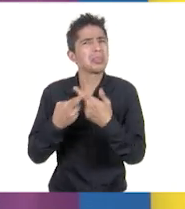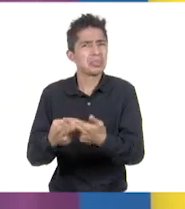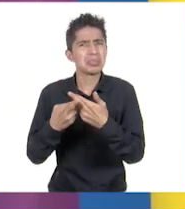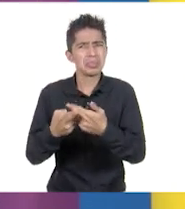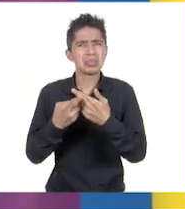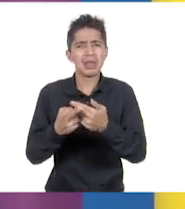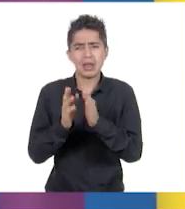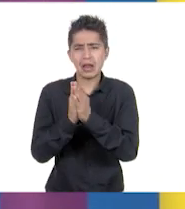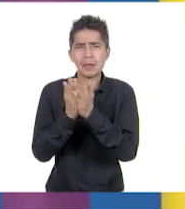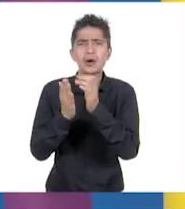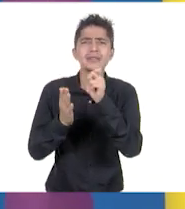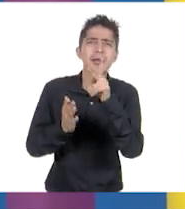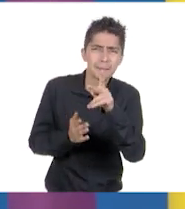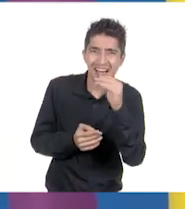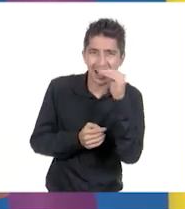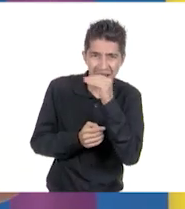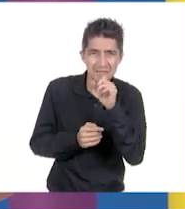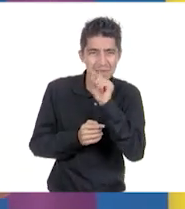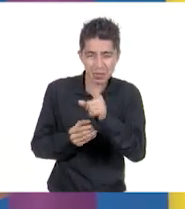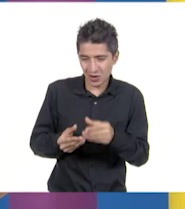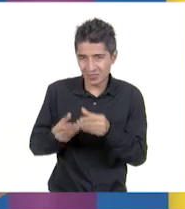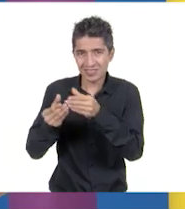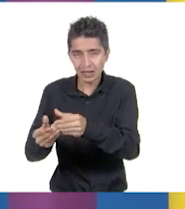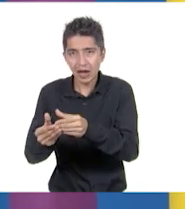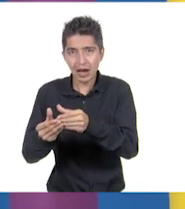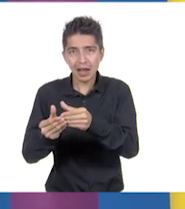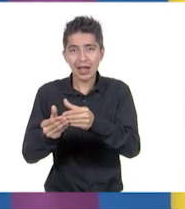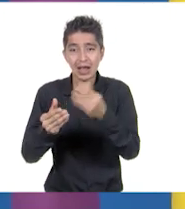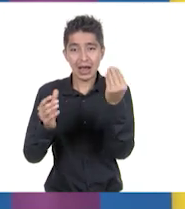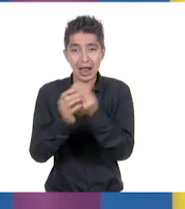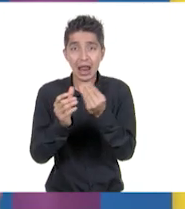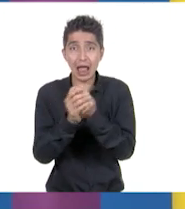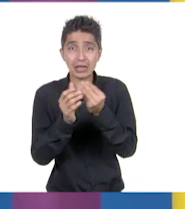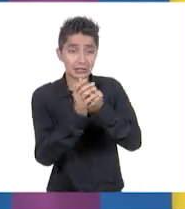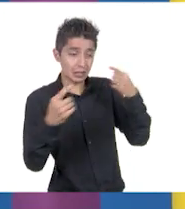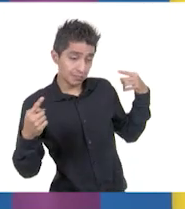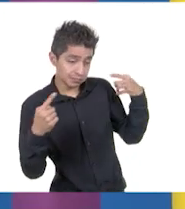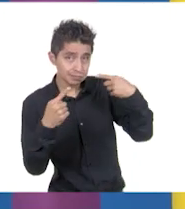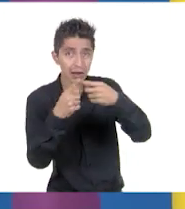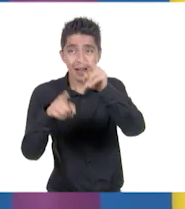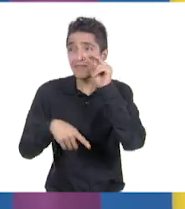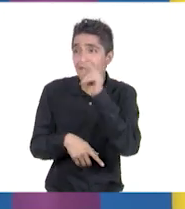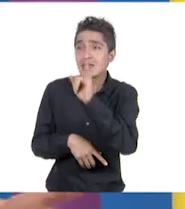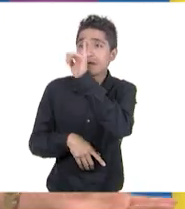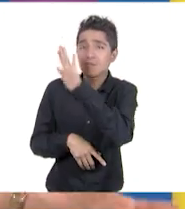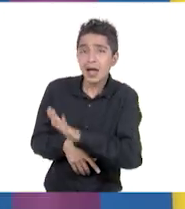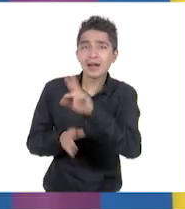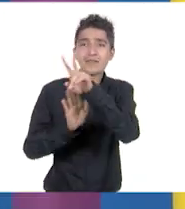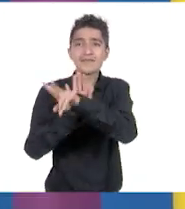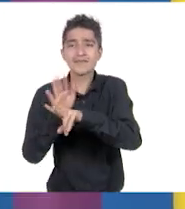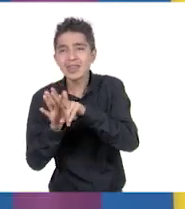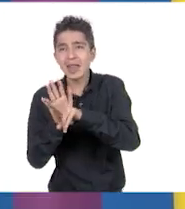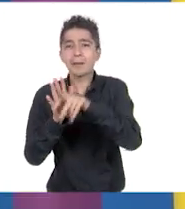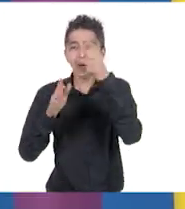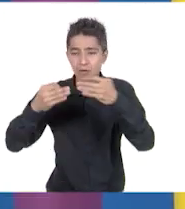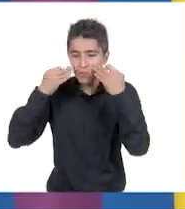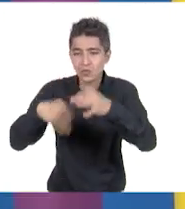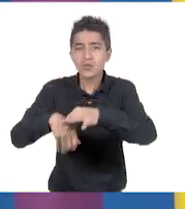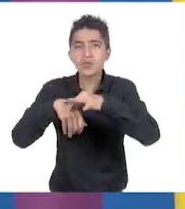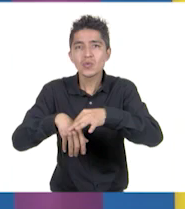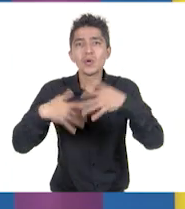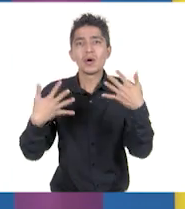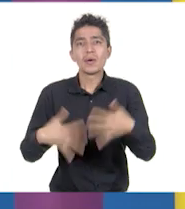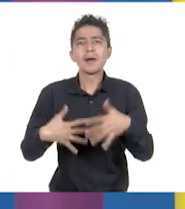del libro de texto gratuito, a lo largo de nuestras clases hemos visto imágenes y videos, así como testimonios y documentos